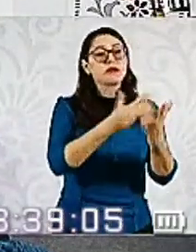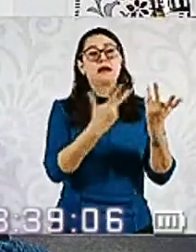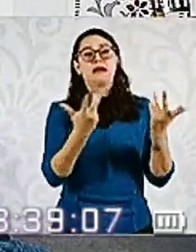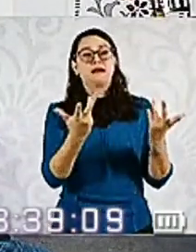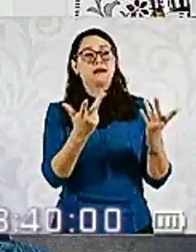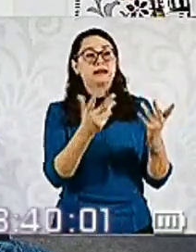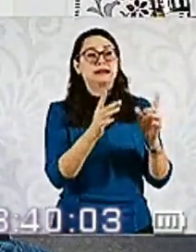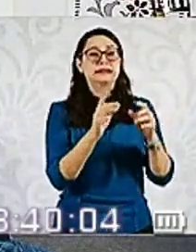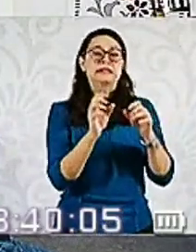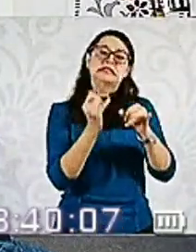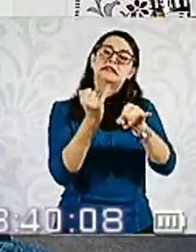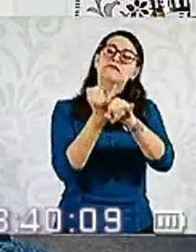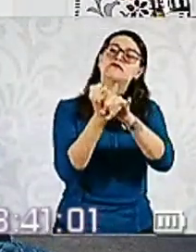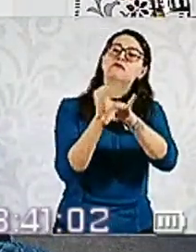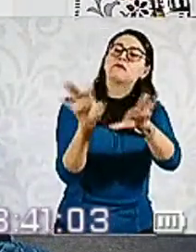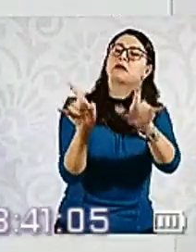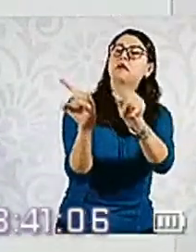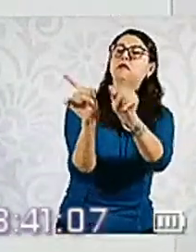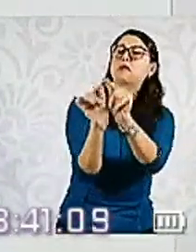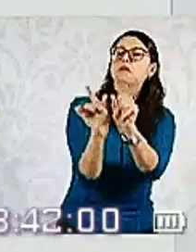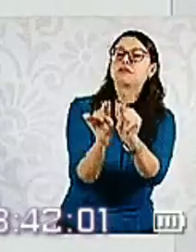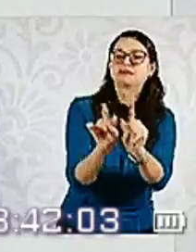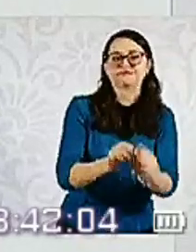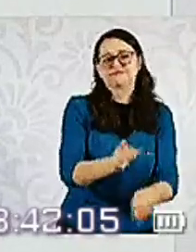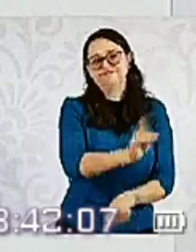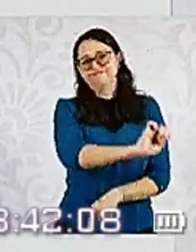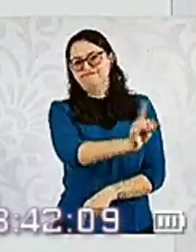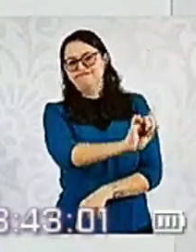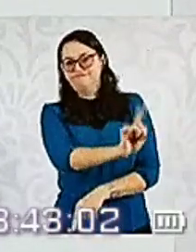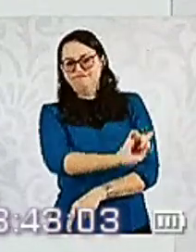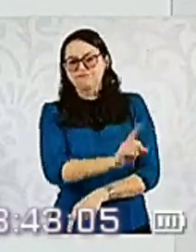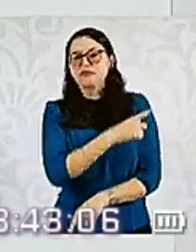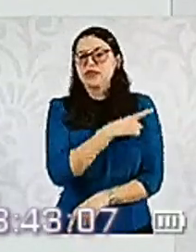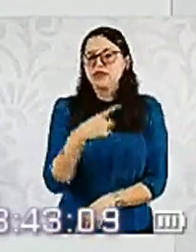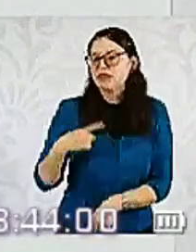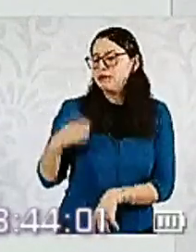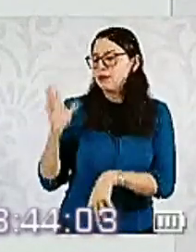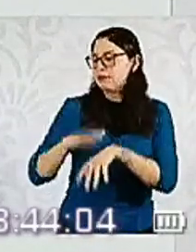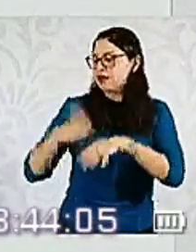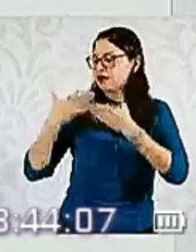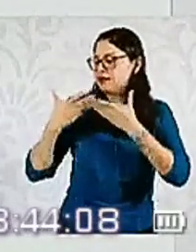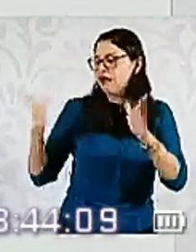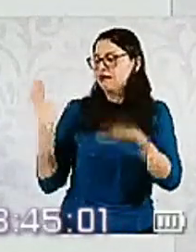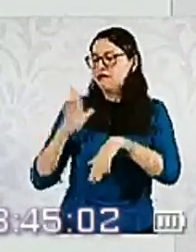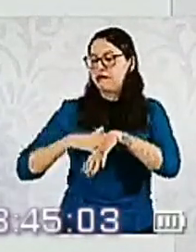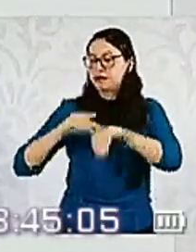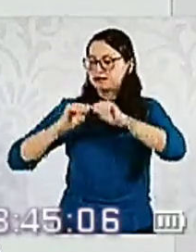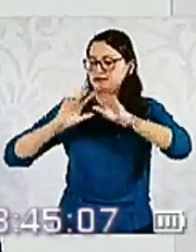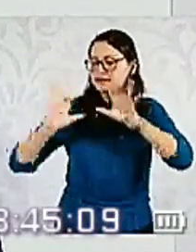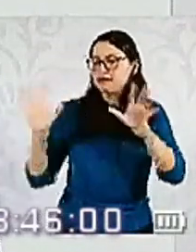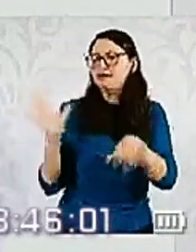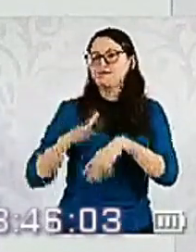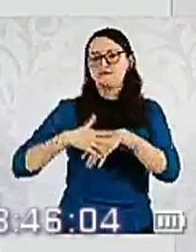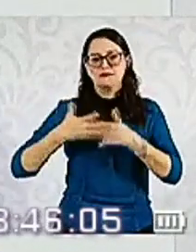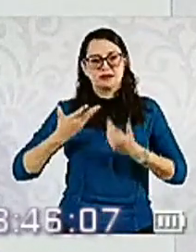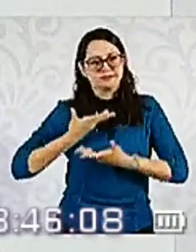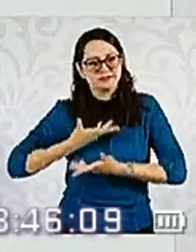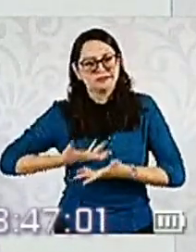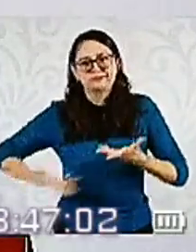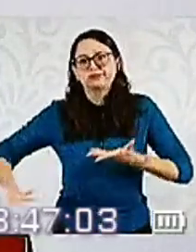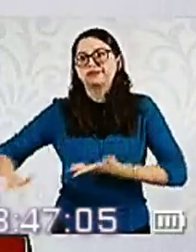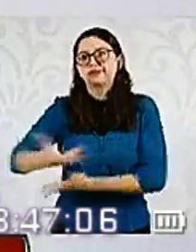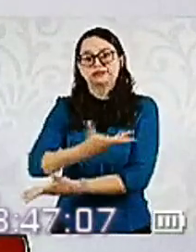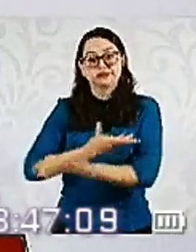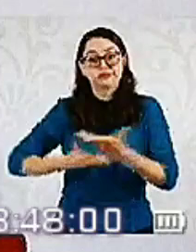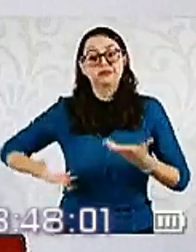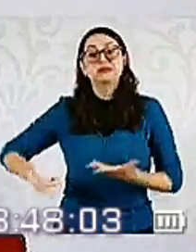una información más abierta, más fluida y más transparente. Eso hace que el pueblo de México cada